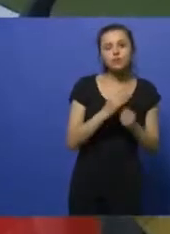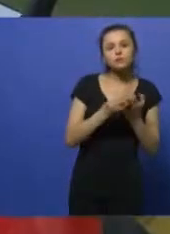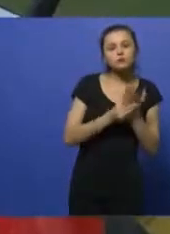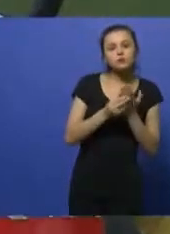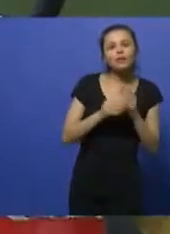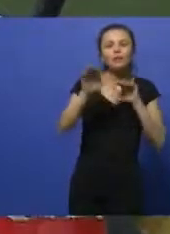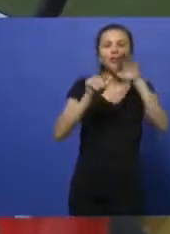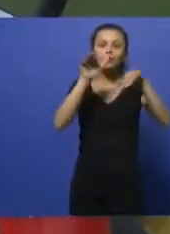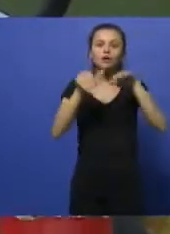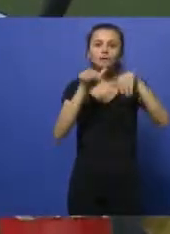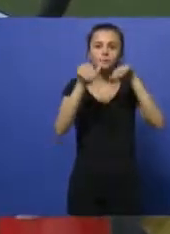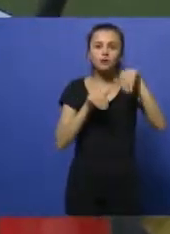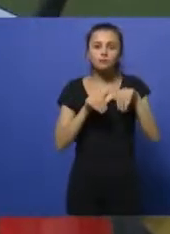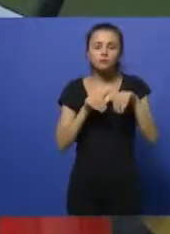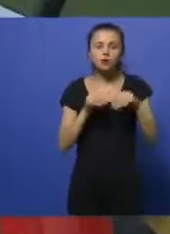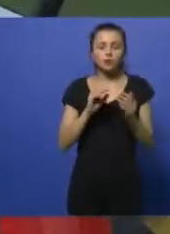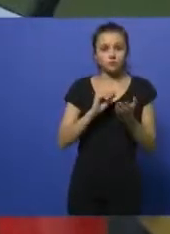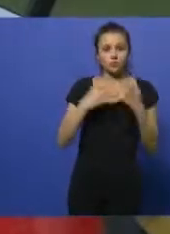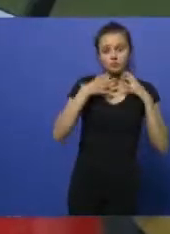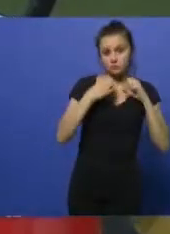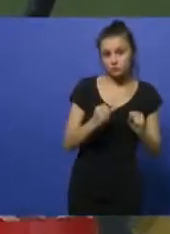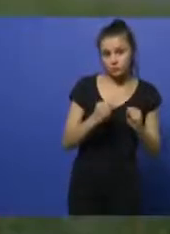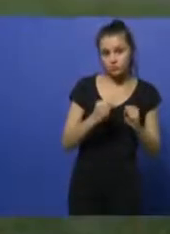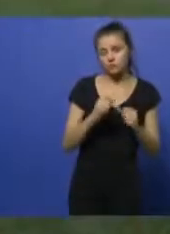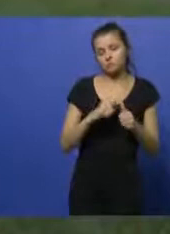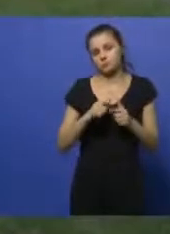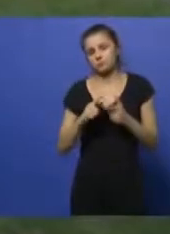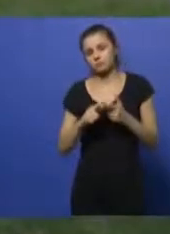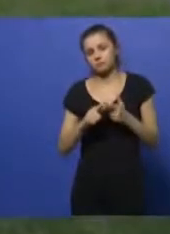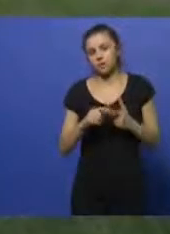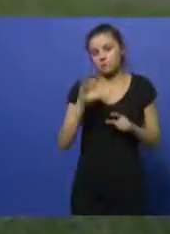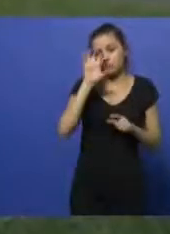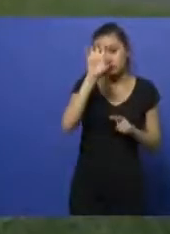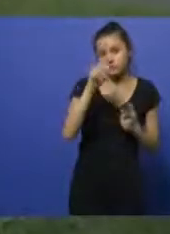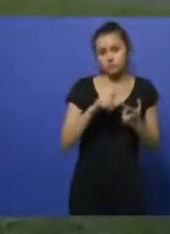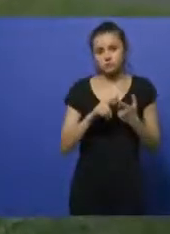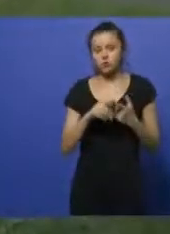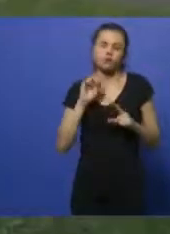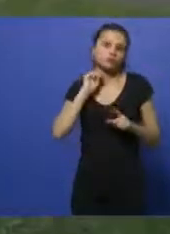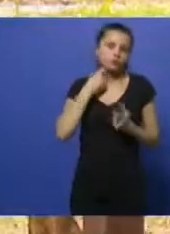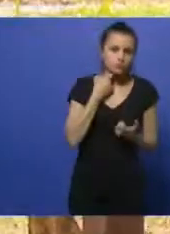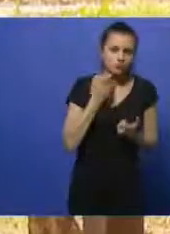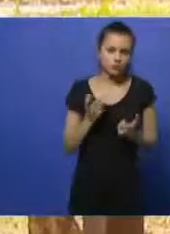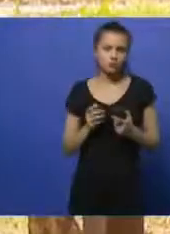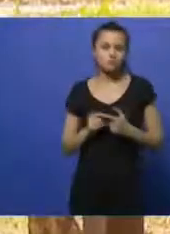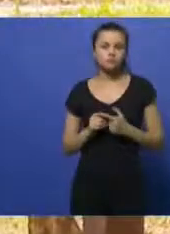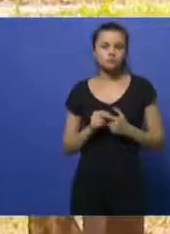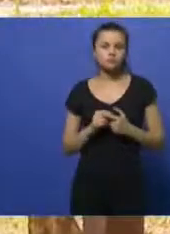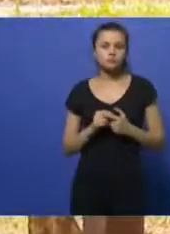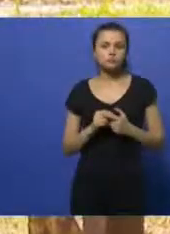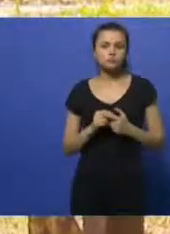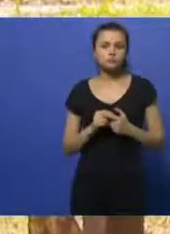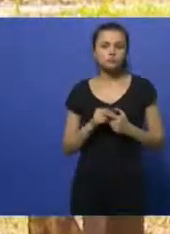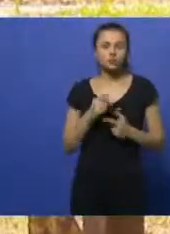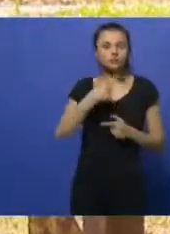los secretarios de cada una de las provincias, no solo de seguridad, sino de minería, dice, nosotros, así como tienen